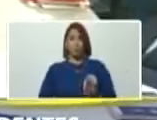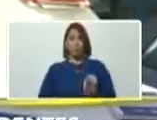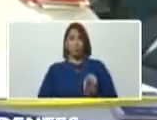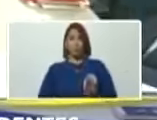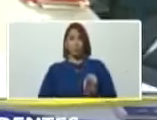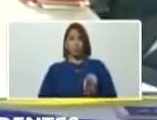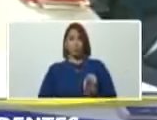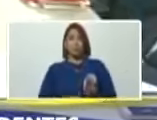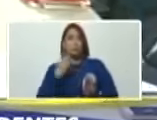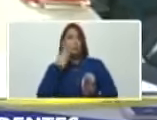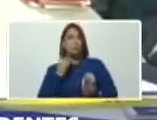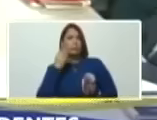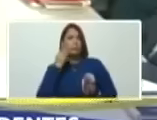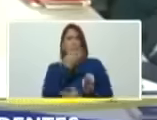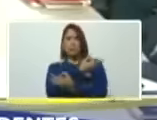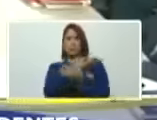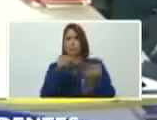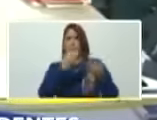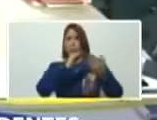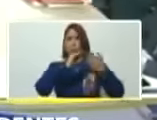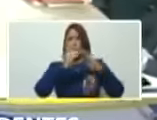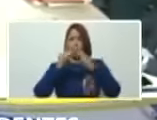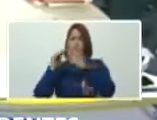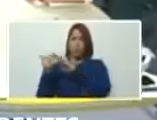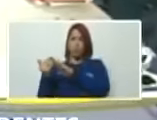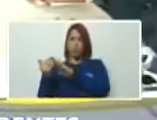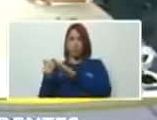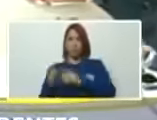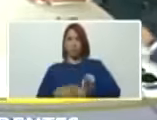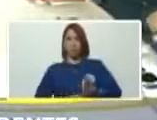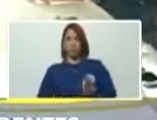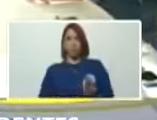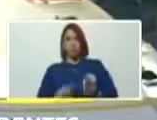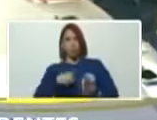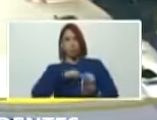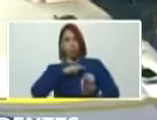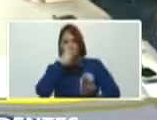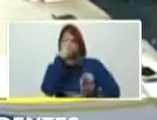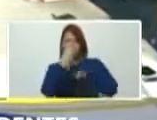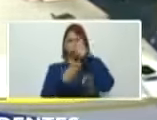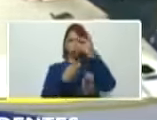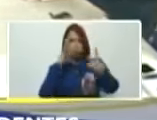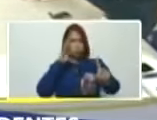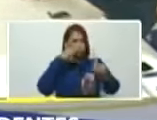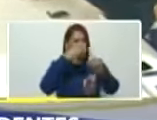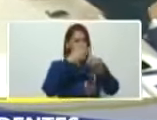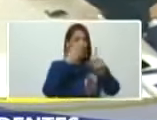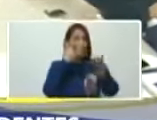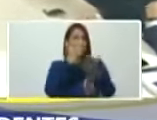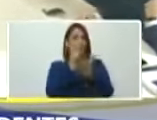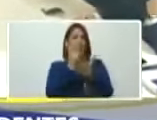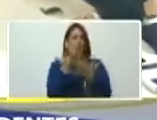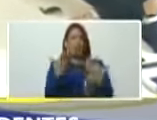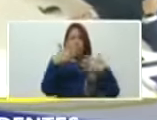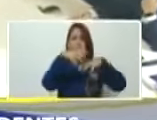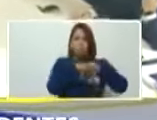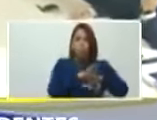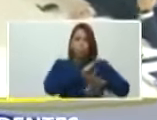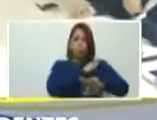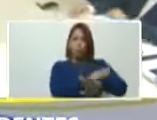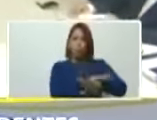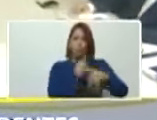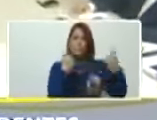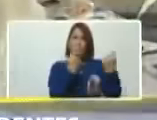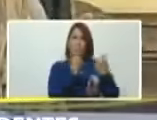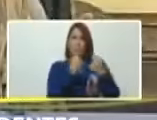una experiencia maravillosa, la comuna de Altos de Lice. Allí estuvimos y mira cómo se combina el poder popular